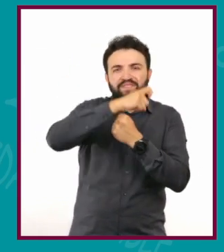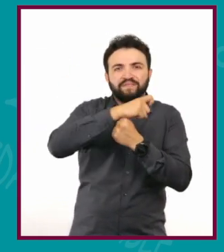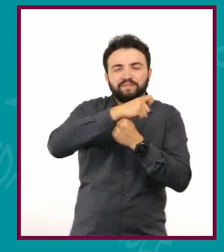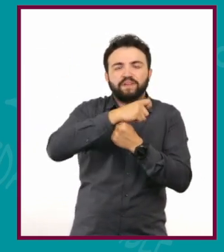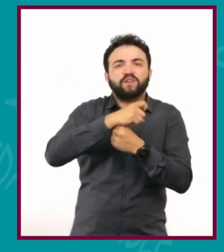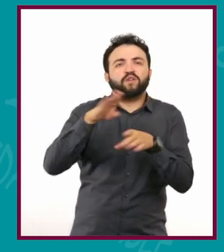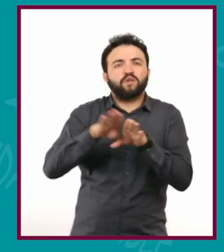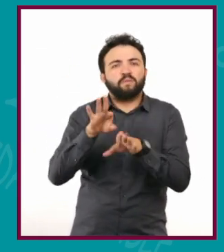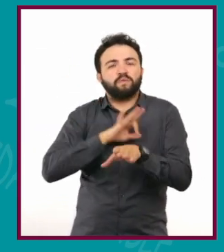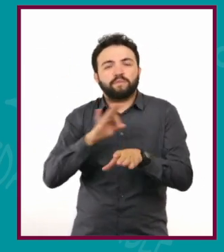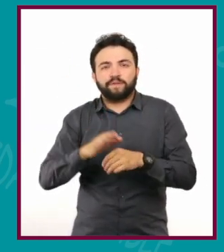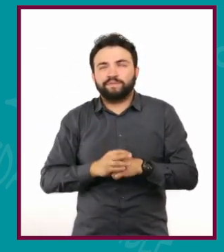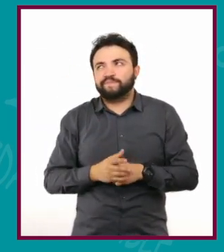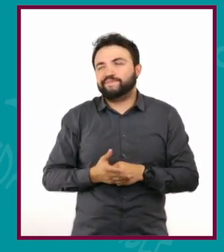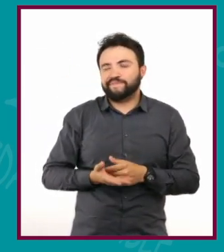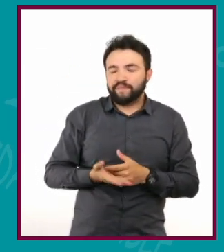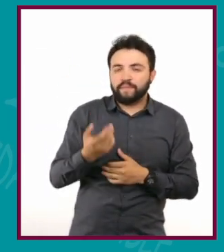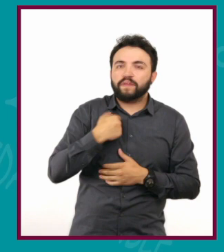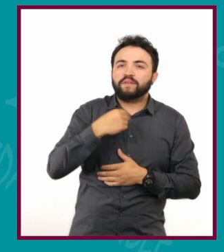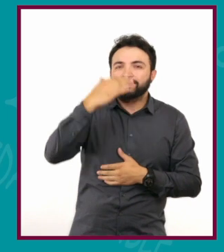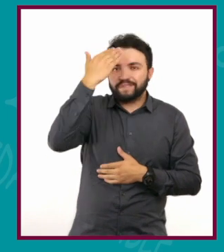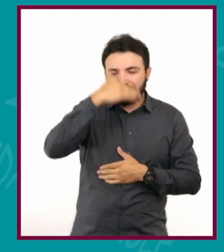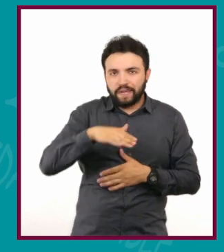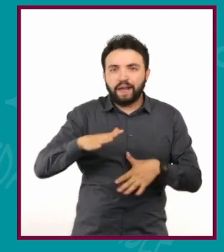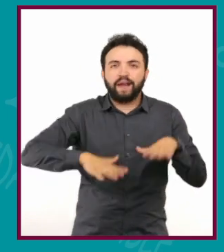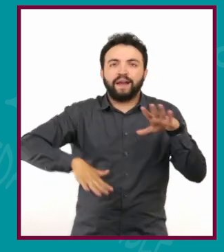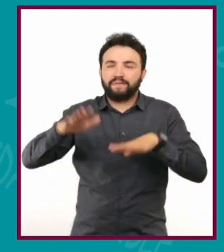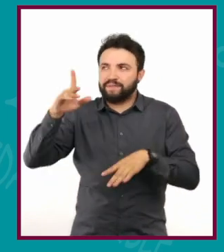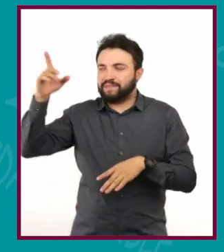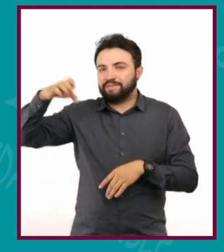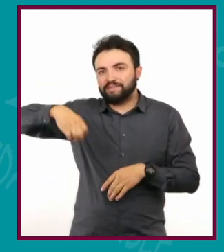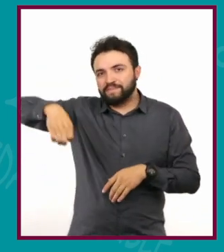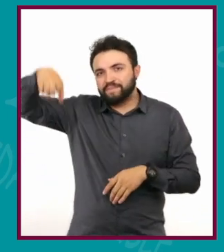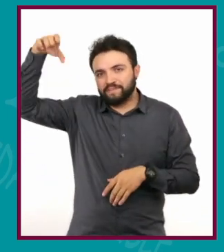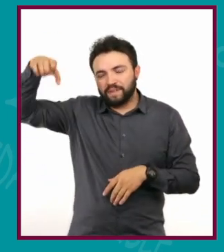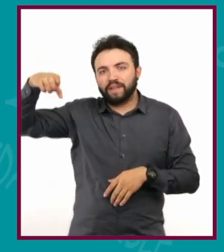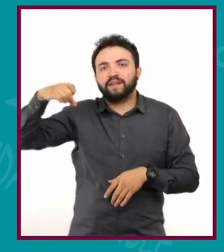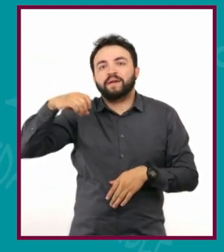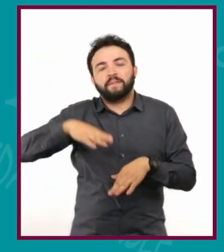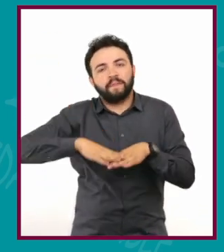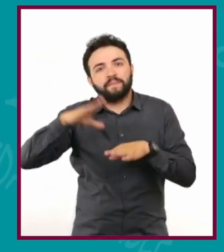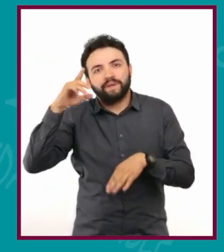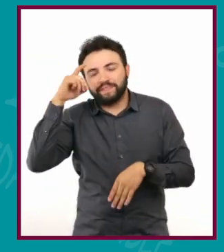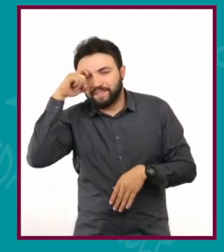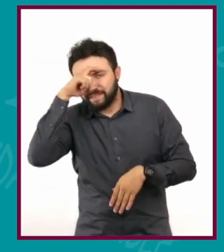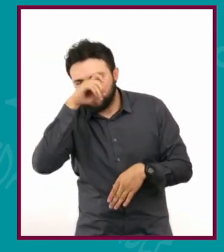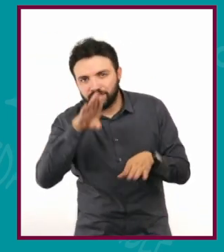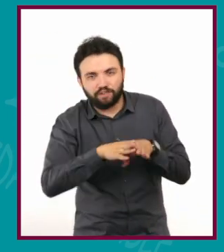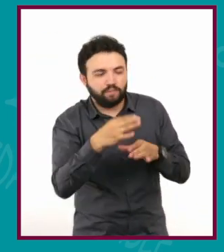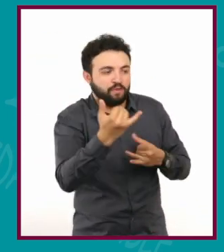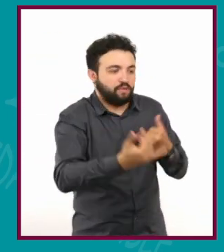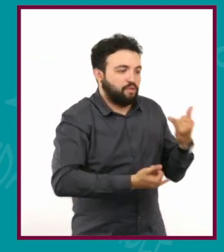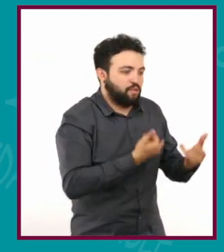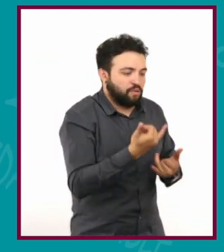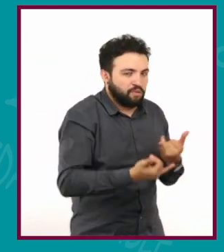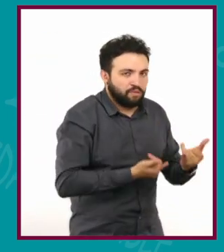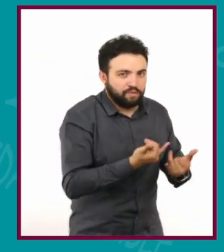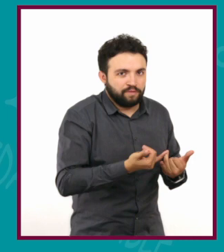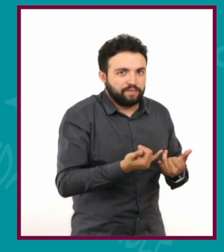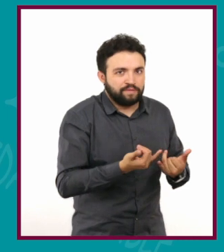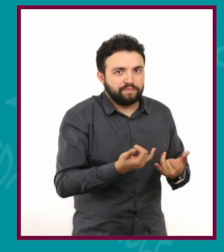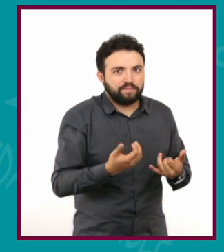los mayores jugar un poco, pero el juego es algo innato en el ser humano.